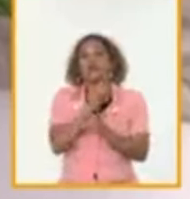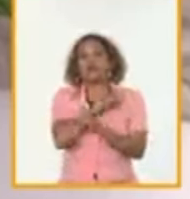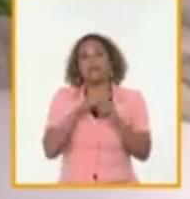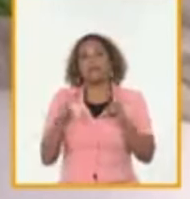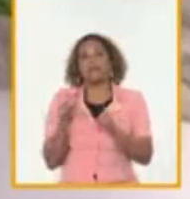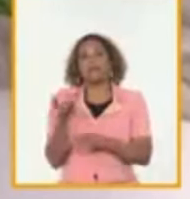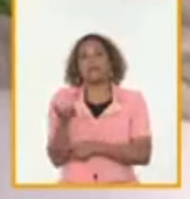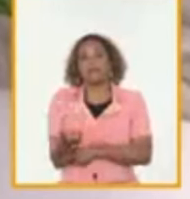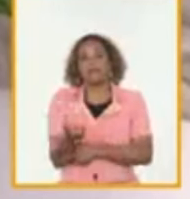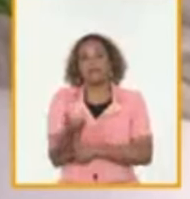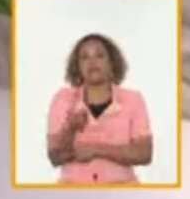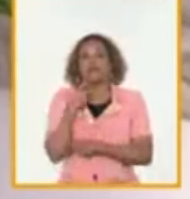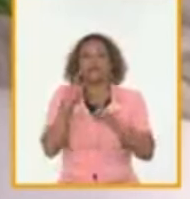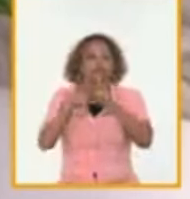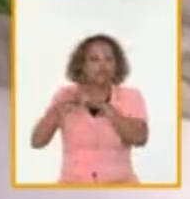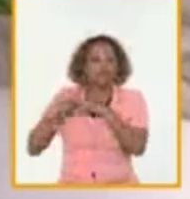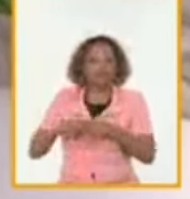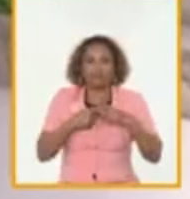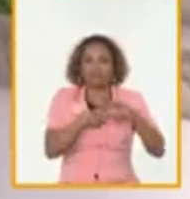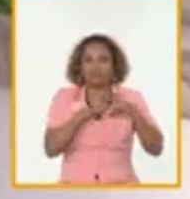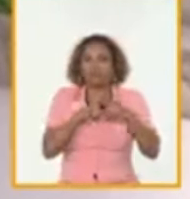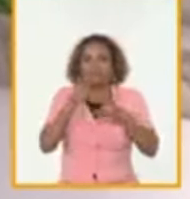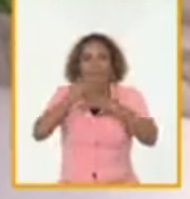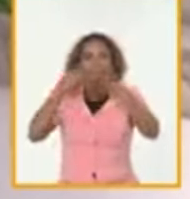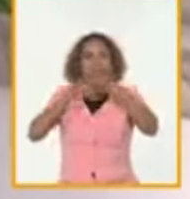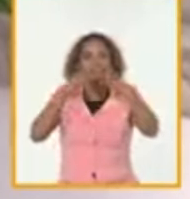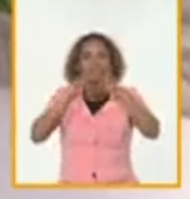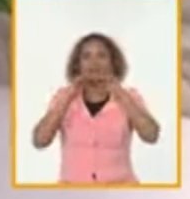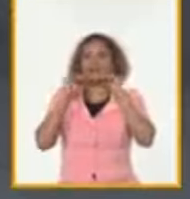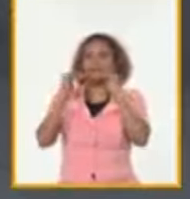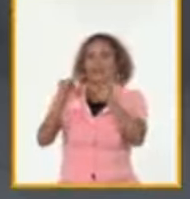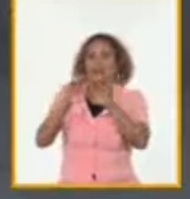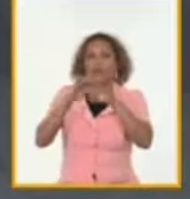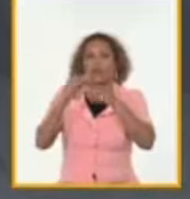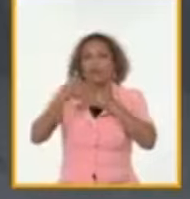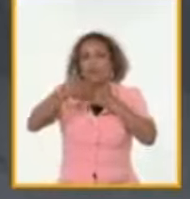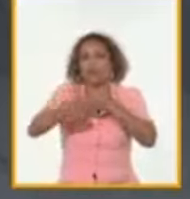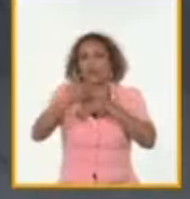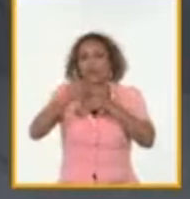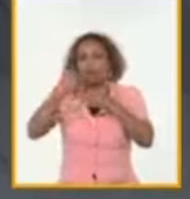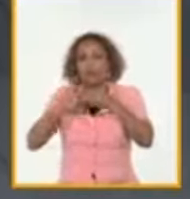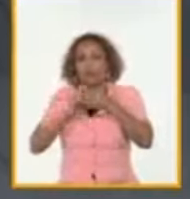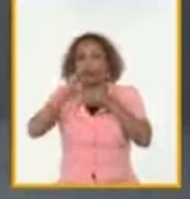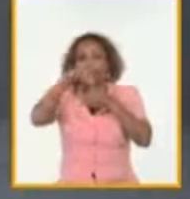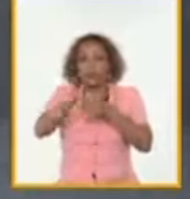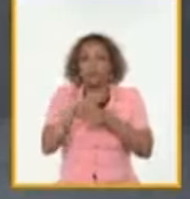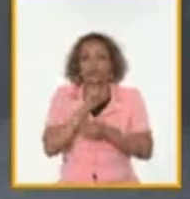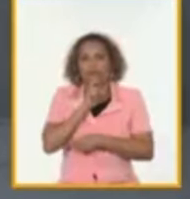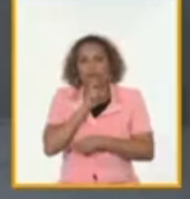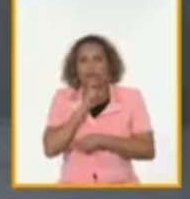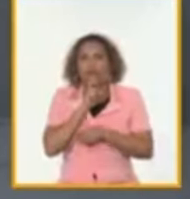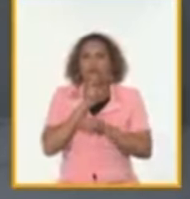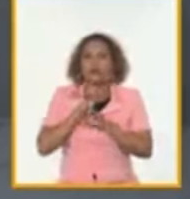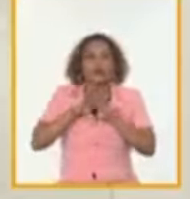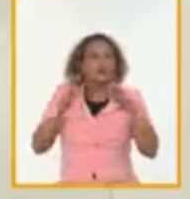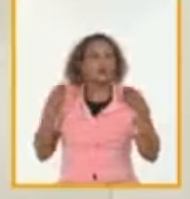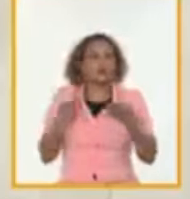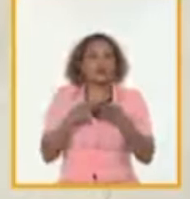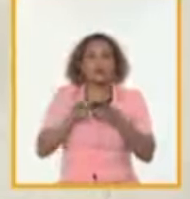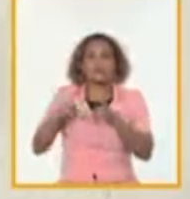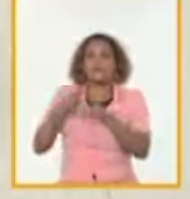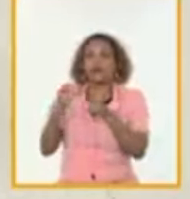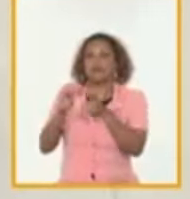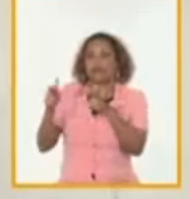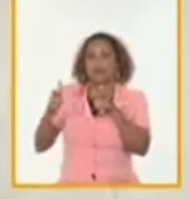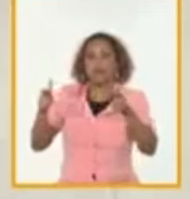pesos remodelación total de toda la infraestructura que existía y ampliación para lograr